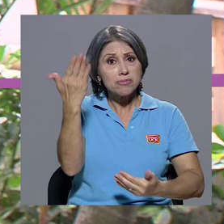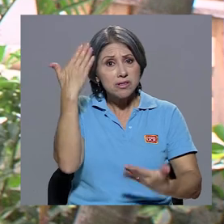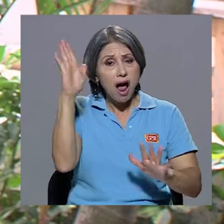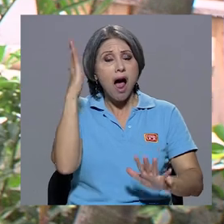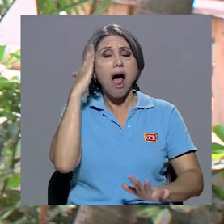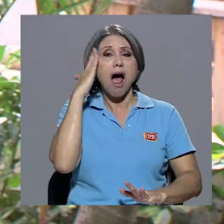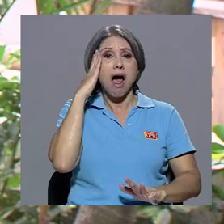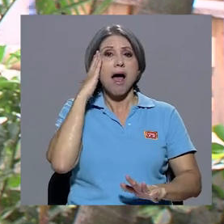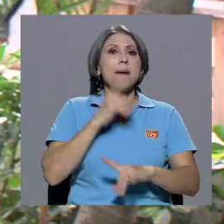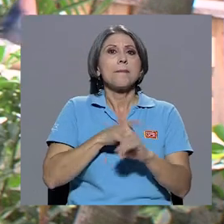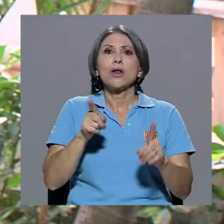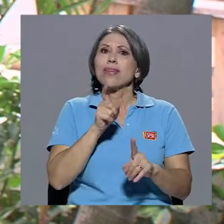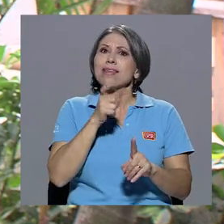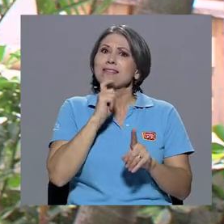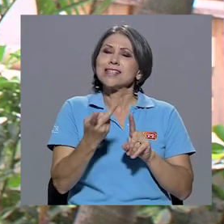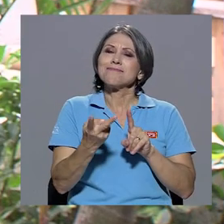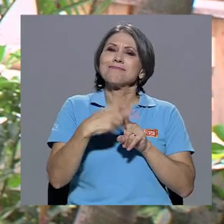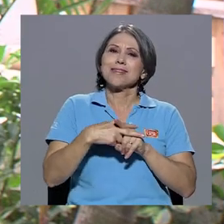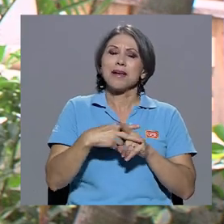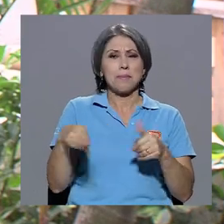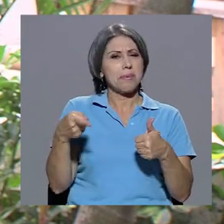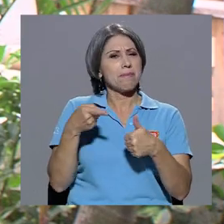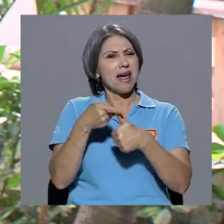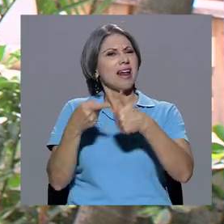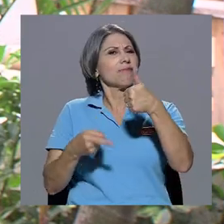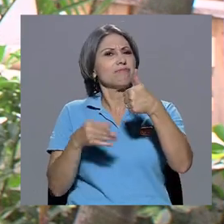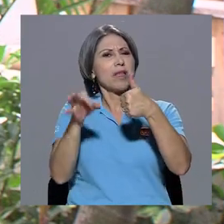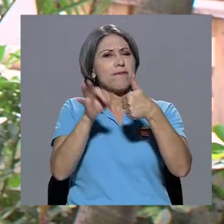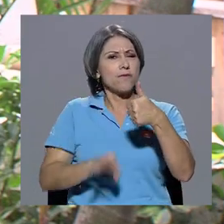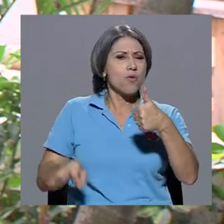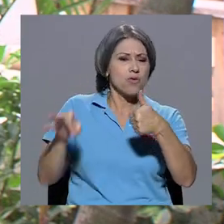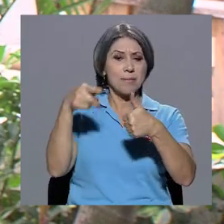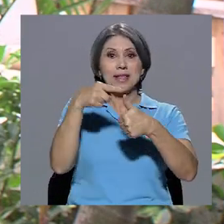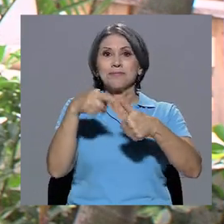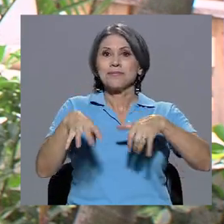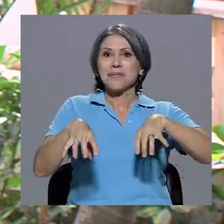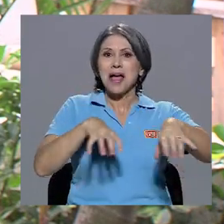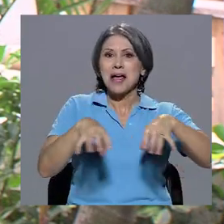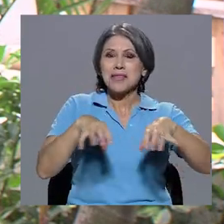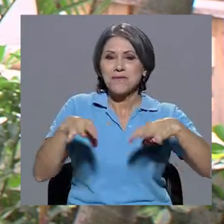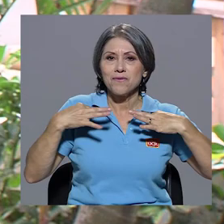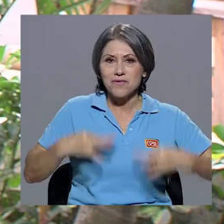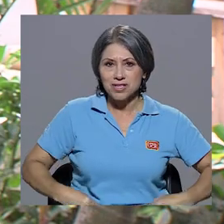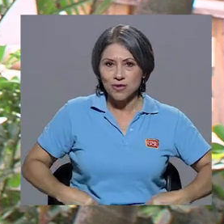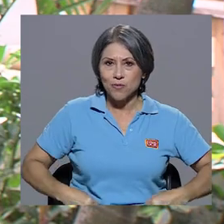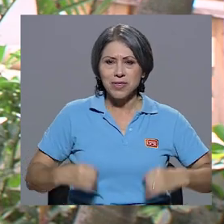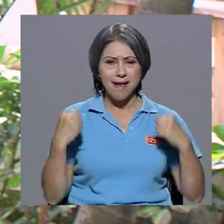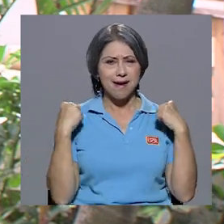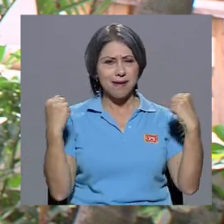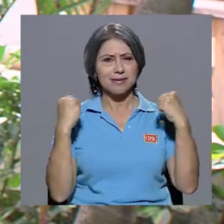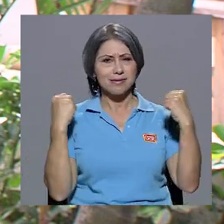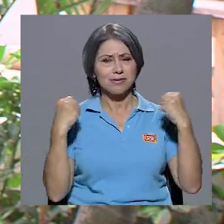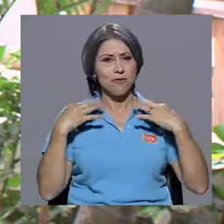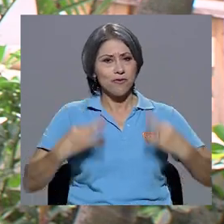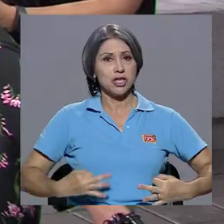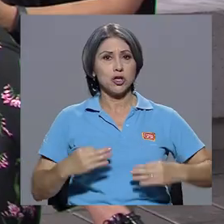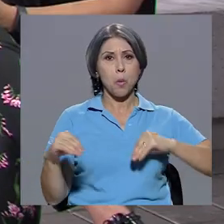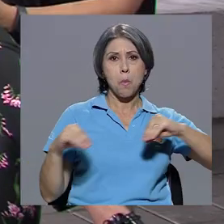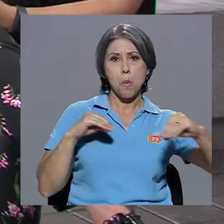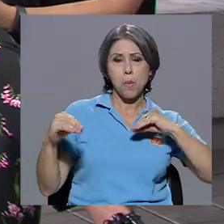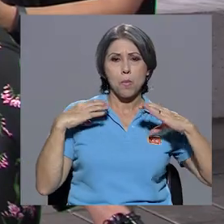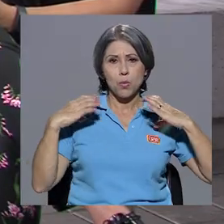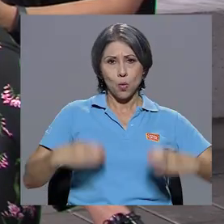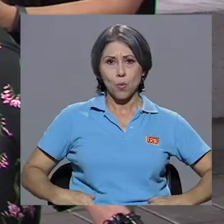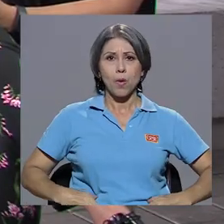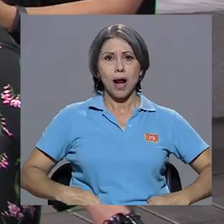mucho poner en práctica. La primera y la más fundamental tal vez sea estar activo a nivel físico. O sea, el ejercicio físico, el movimiento corporal, es algo que, como te